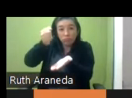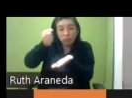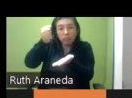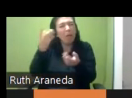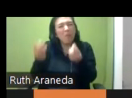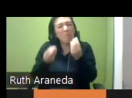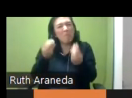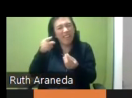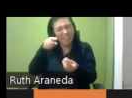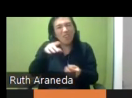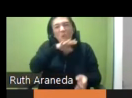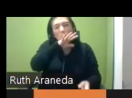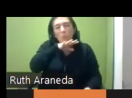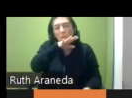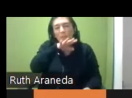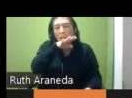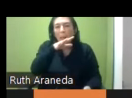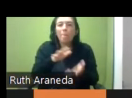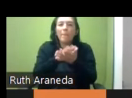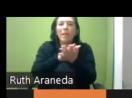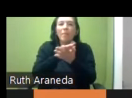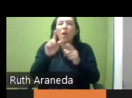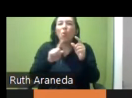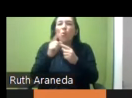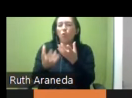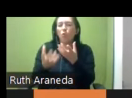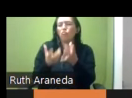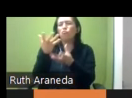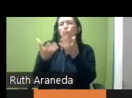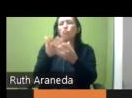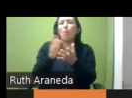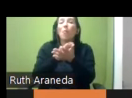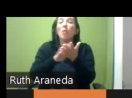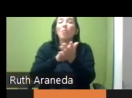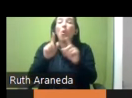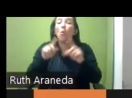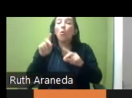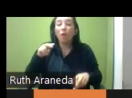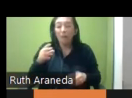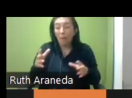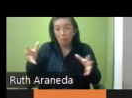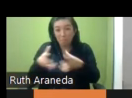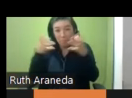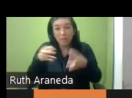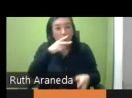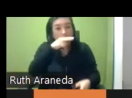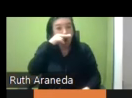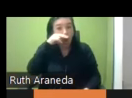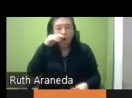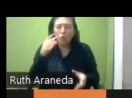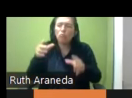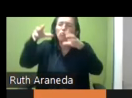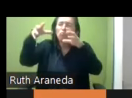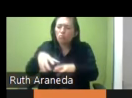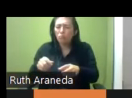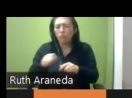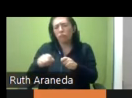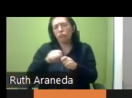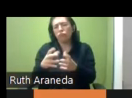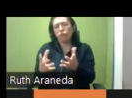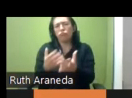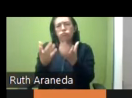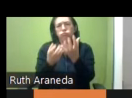destinadas a quemar distintos vegetales aromáticos, se supone. Pero también vemos